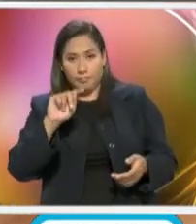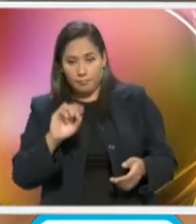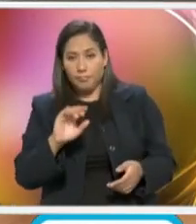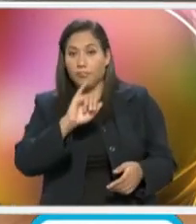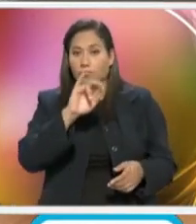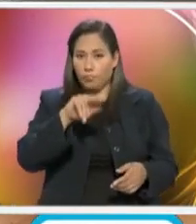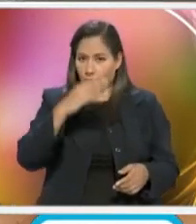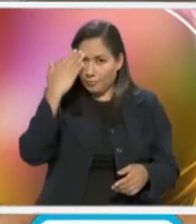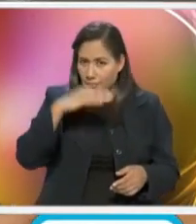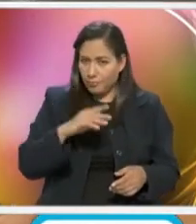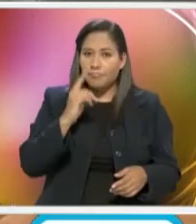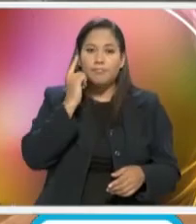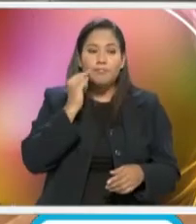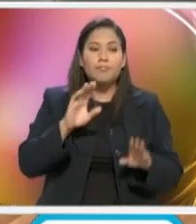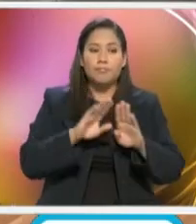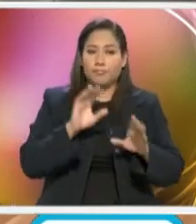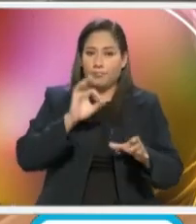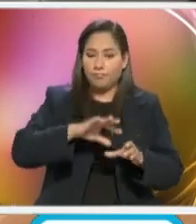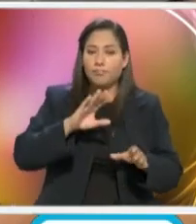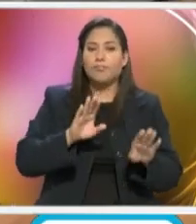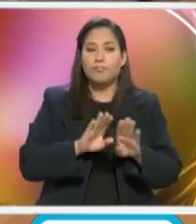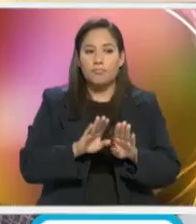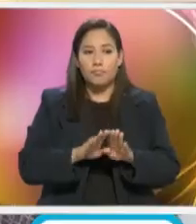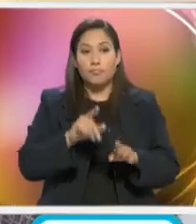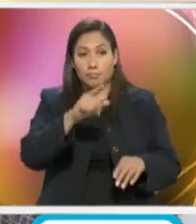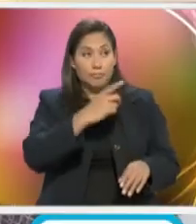Ya sabemos, Enrique, los Gracias. ahorros, a dónde y ahora, depositarlos. lo y que